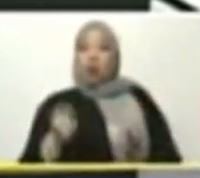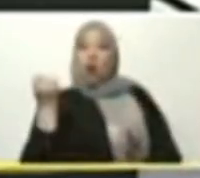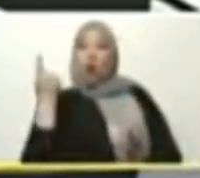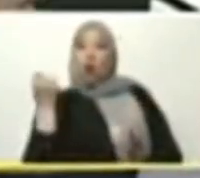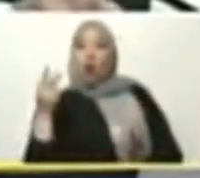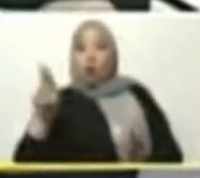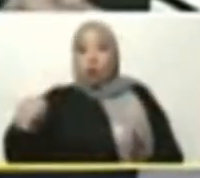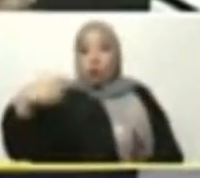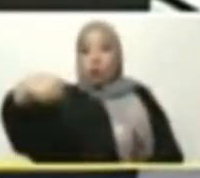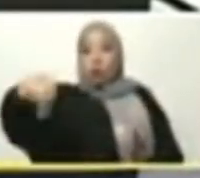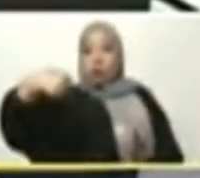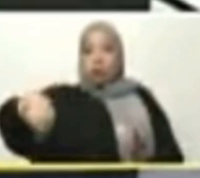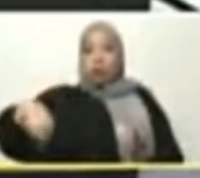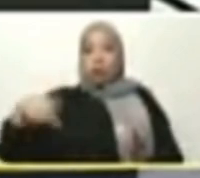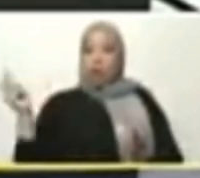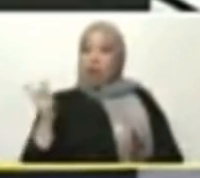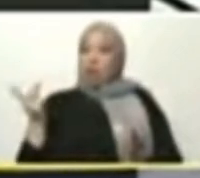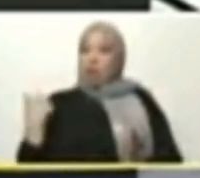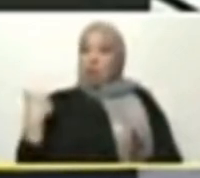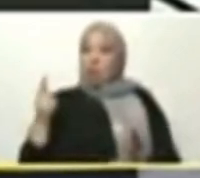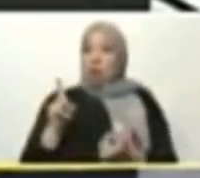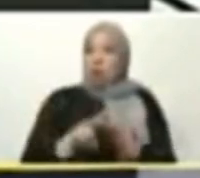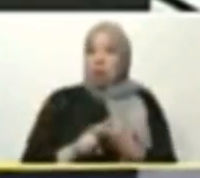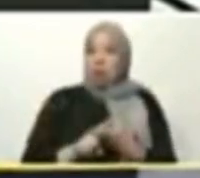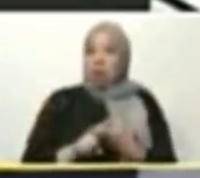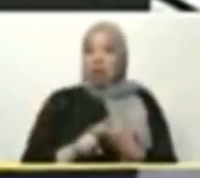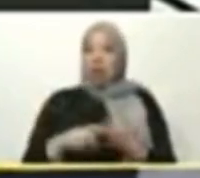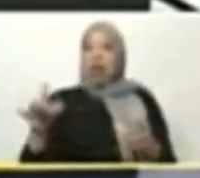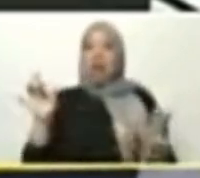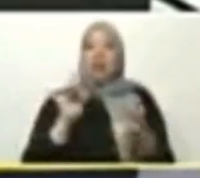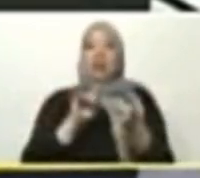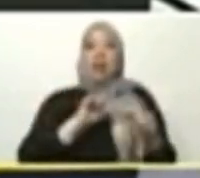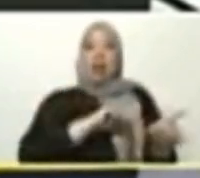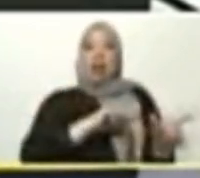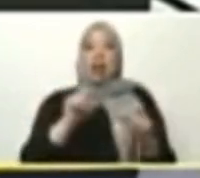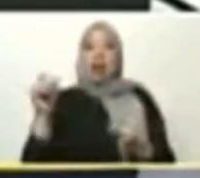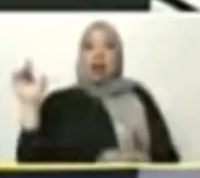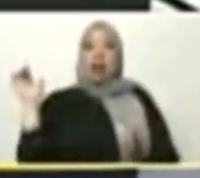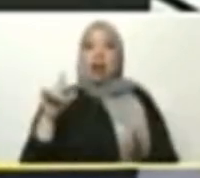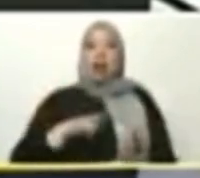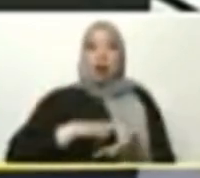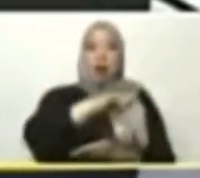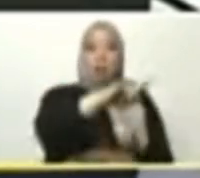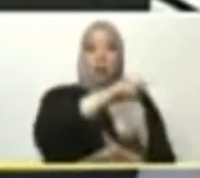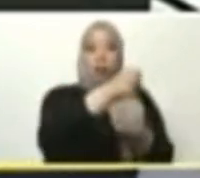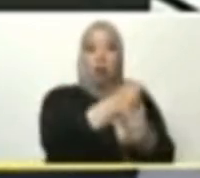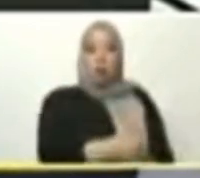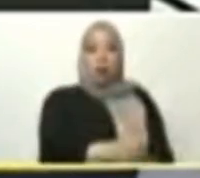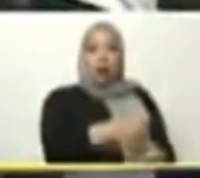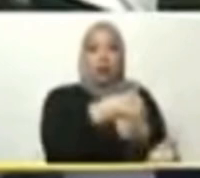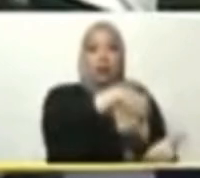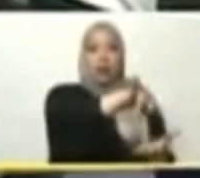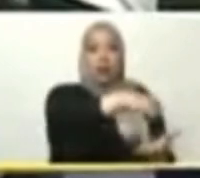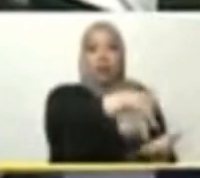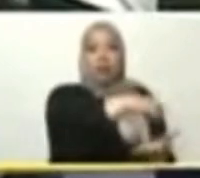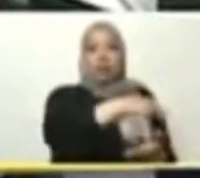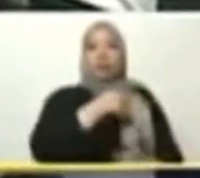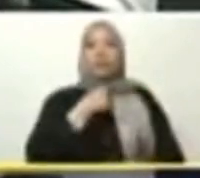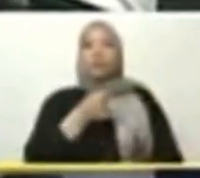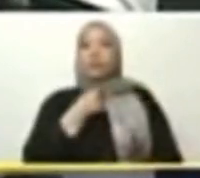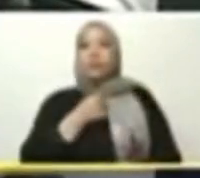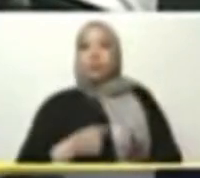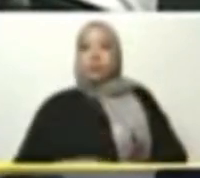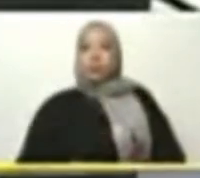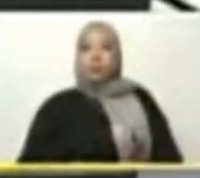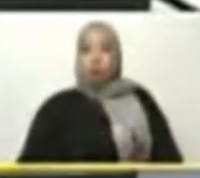11 de junio nos vamos Silly y yo directo a Nueva York. Me espera en Nueva York. A mí me gusta mucho Nueva York. Yo conozco